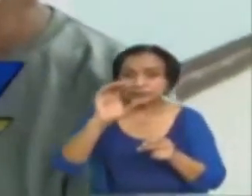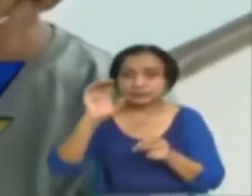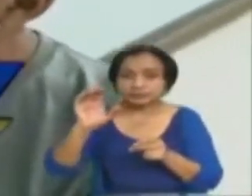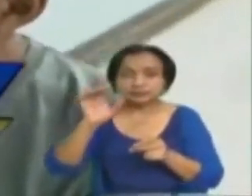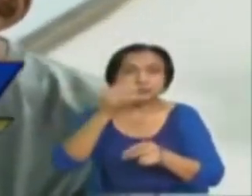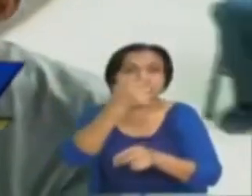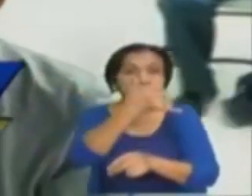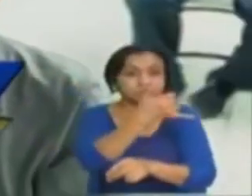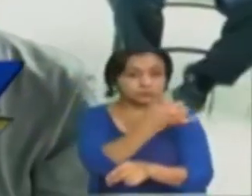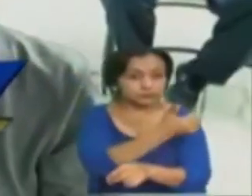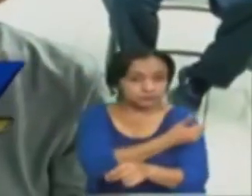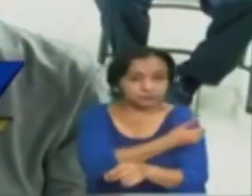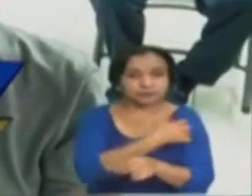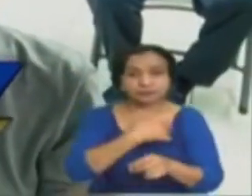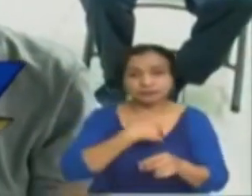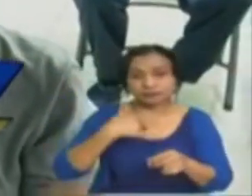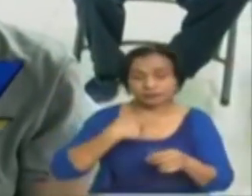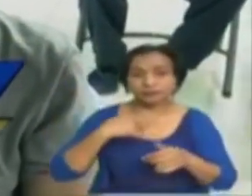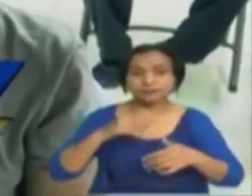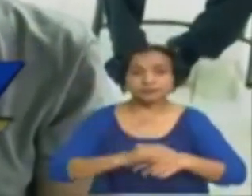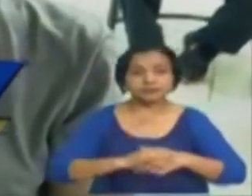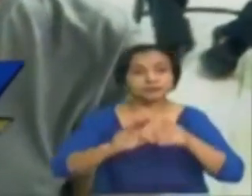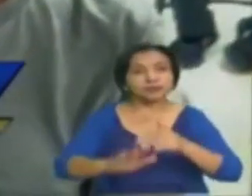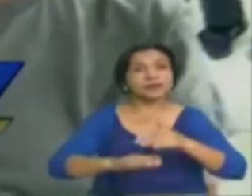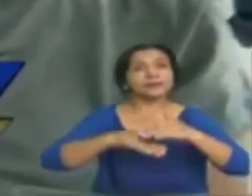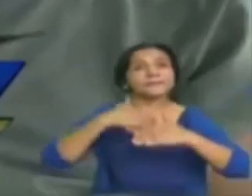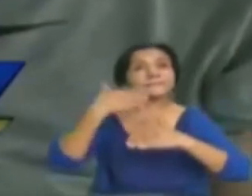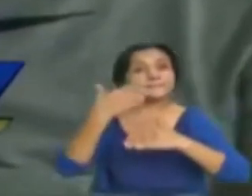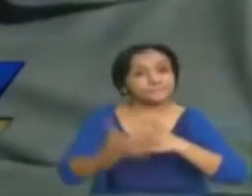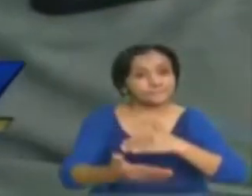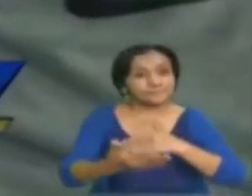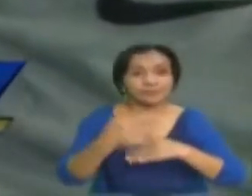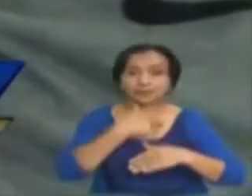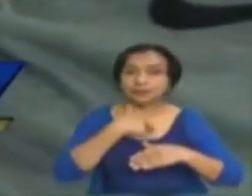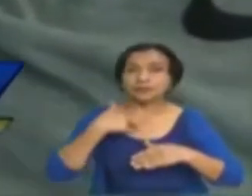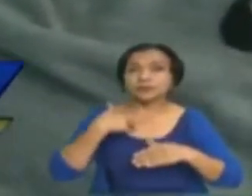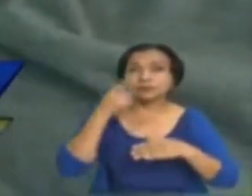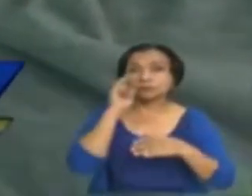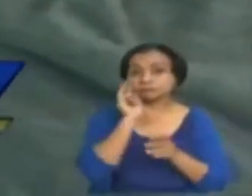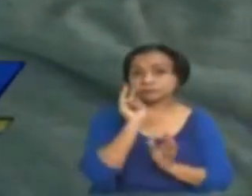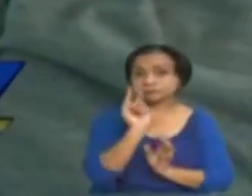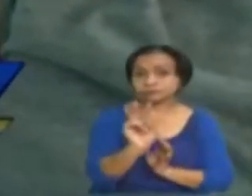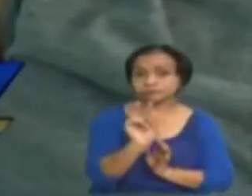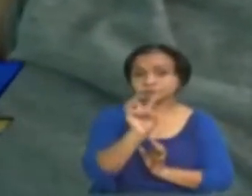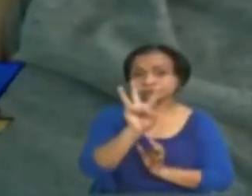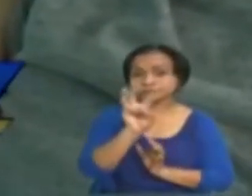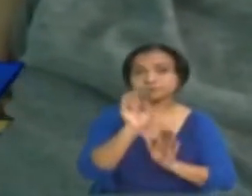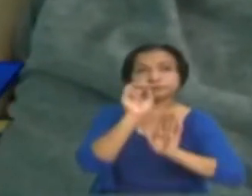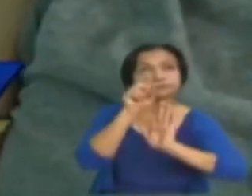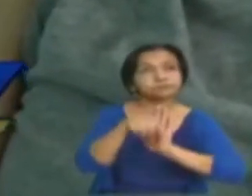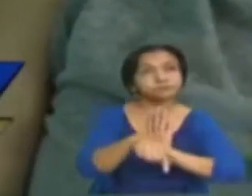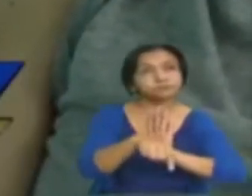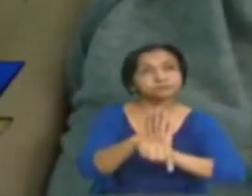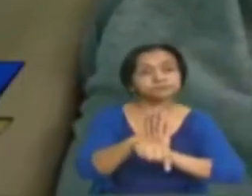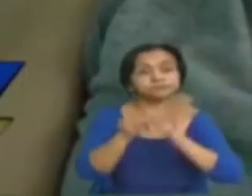registró el 6 de mayo tras lo que venezuela la aprobó el pasado 15 de mayo según el director del centro gamma leia que desarrolla